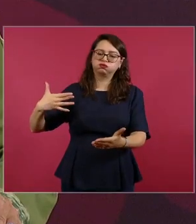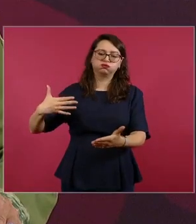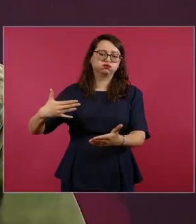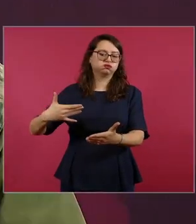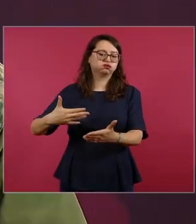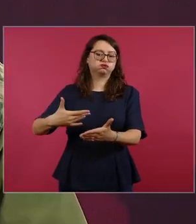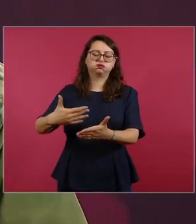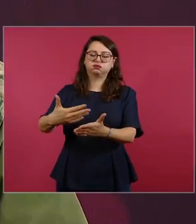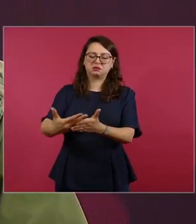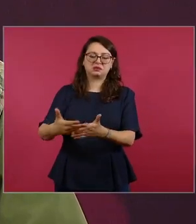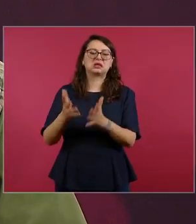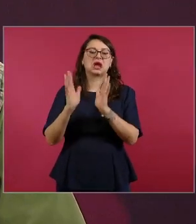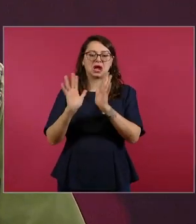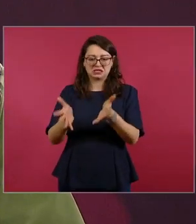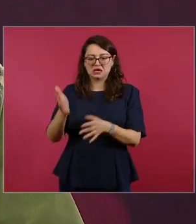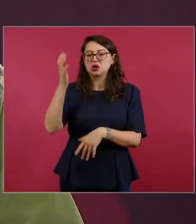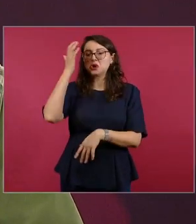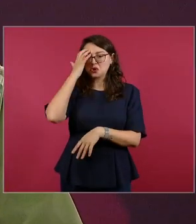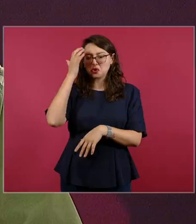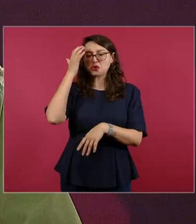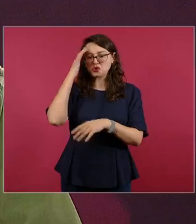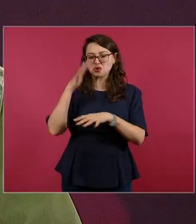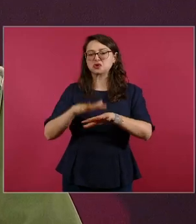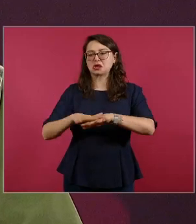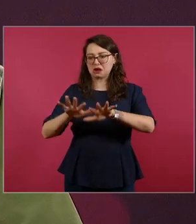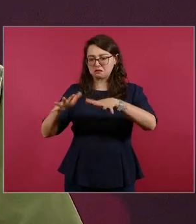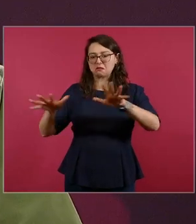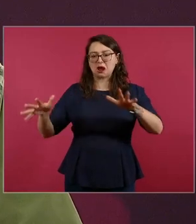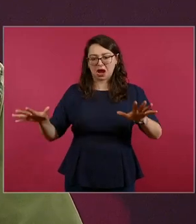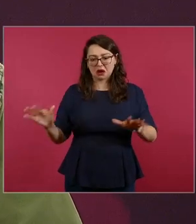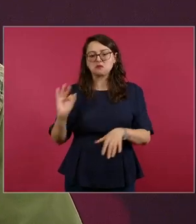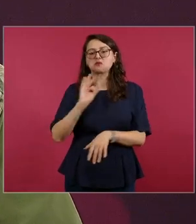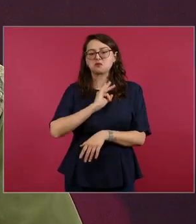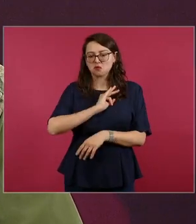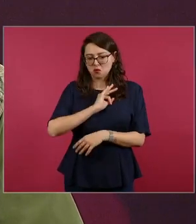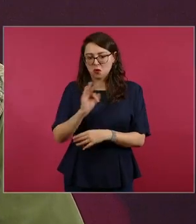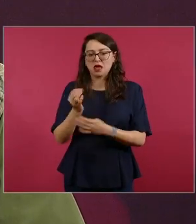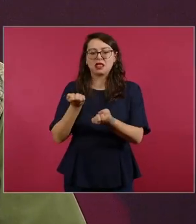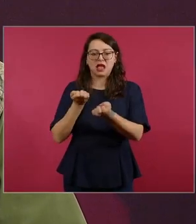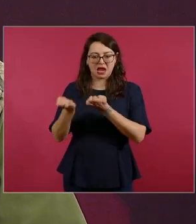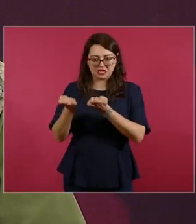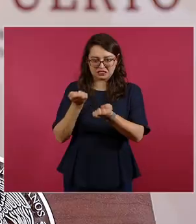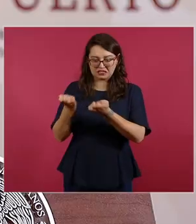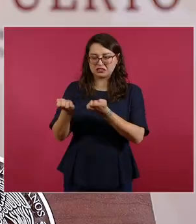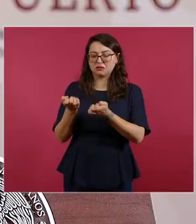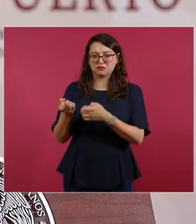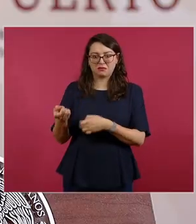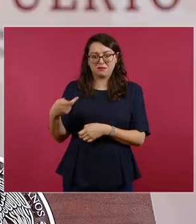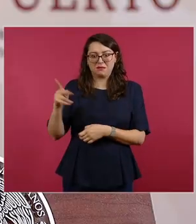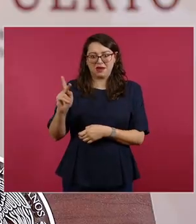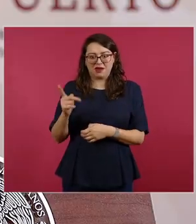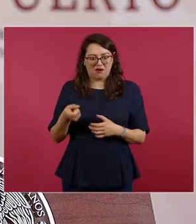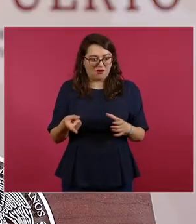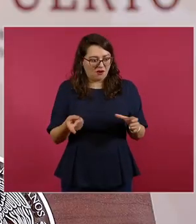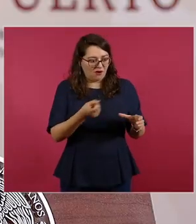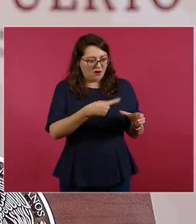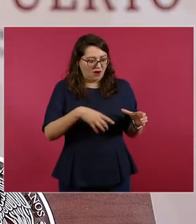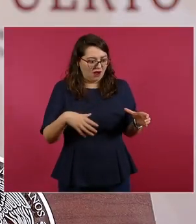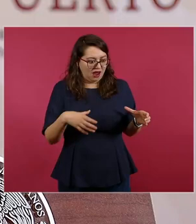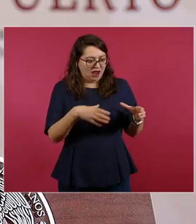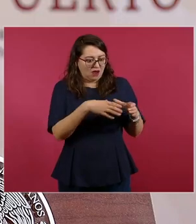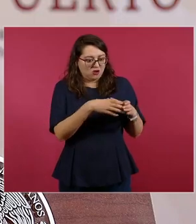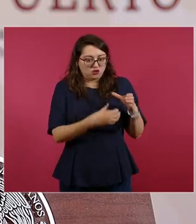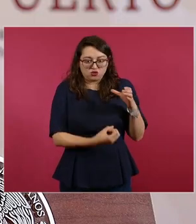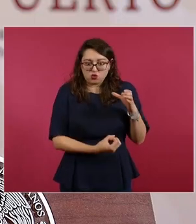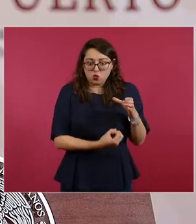paulatino para poder enfrentarse a ese medio ambiente marítimo lo hacen